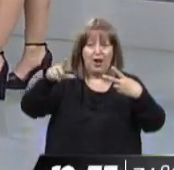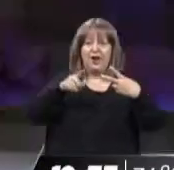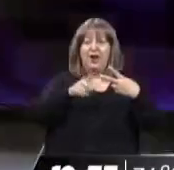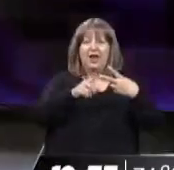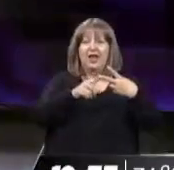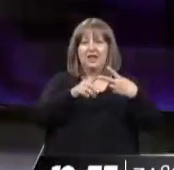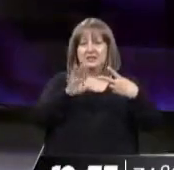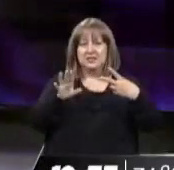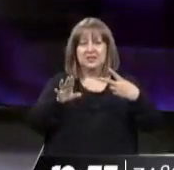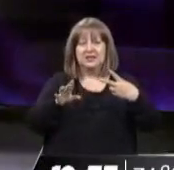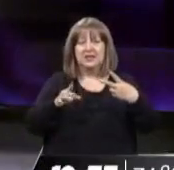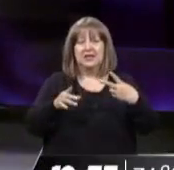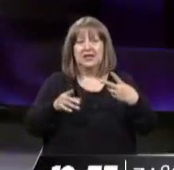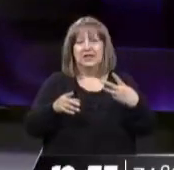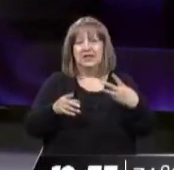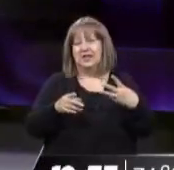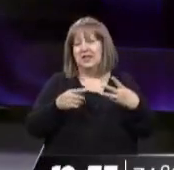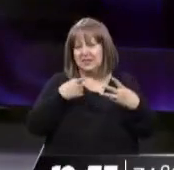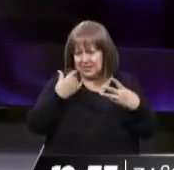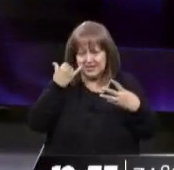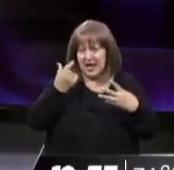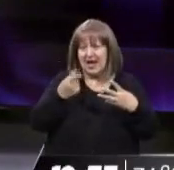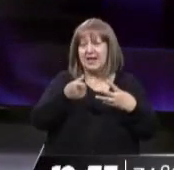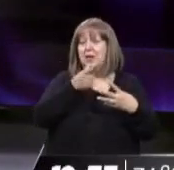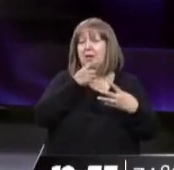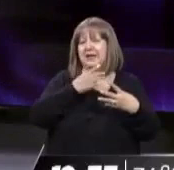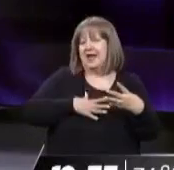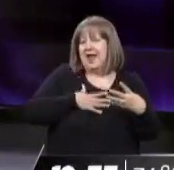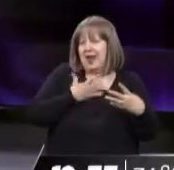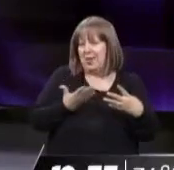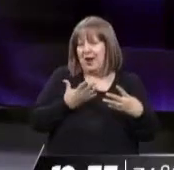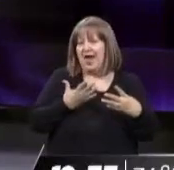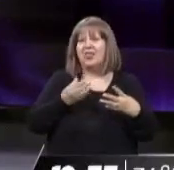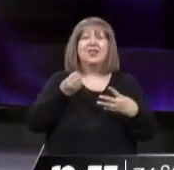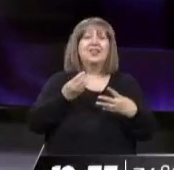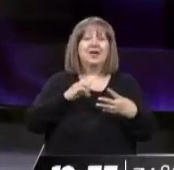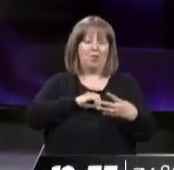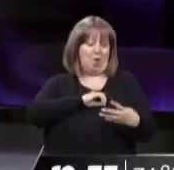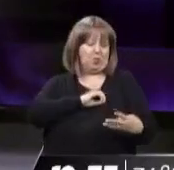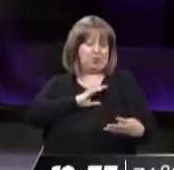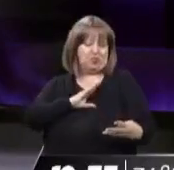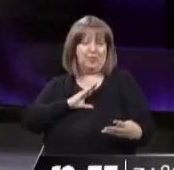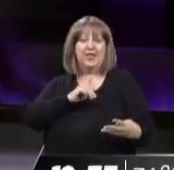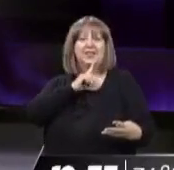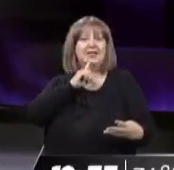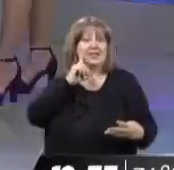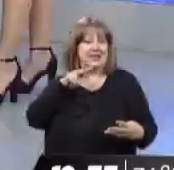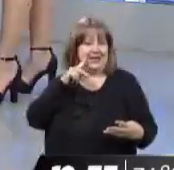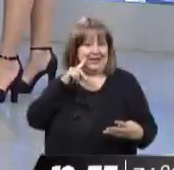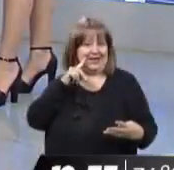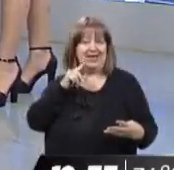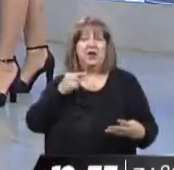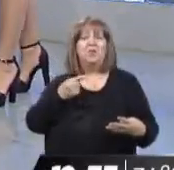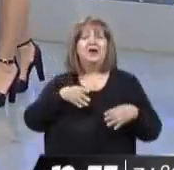lo subió el botín con la triple T. Está lo estamos viendo recién, totalmente talito, enamorado. Digo, absolutamente enamorado. Eso es amor, no estaba muy de estado puro. Pero ya dije que no